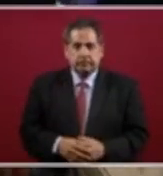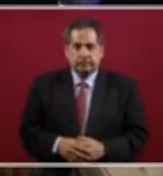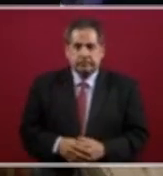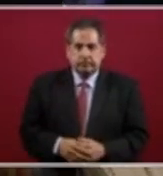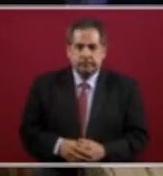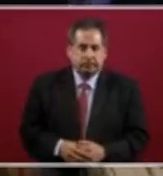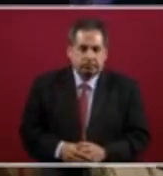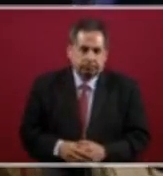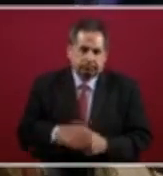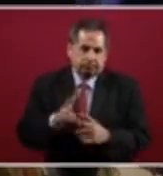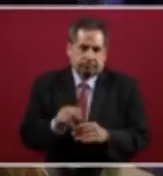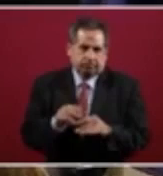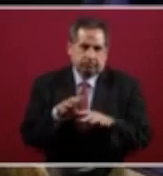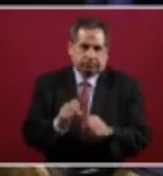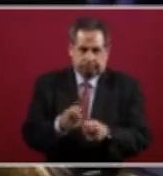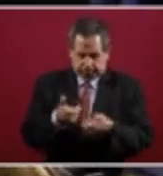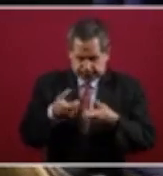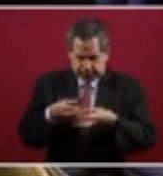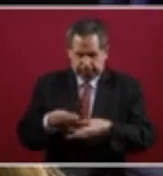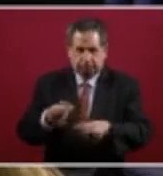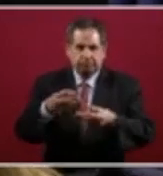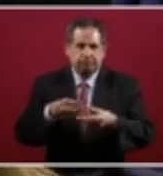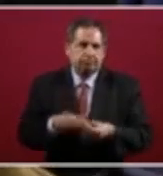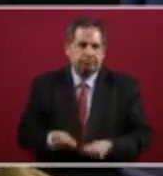pues no alcanza el presupuesto